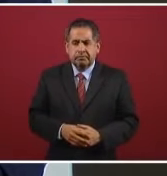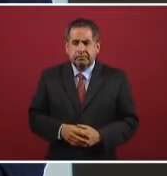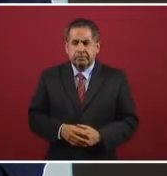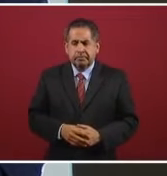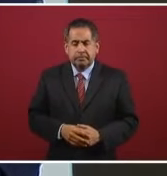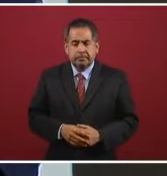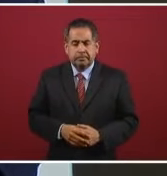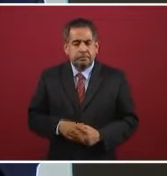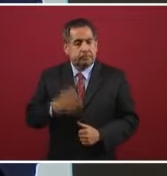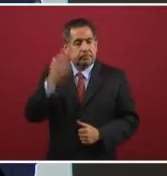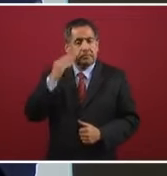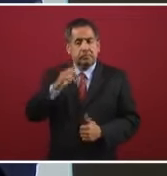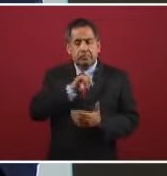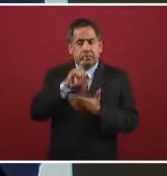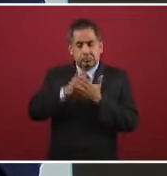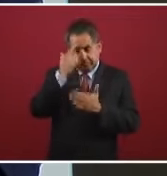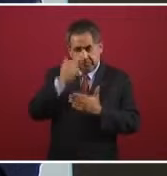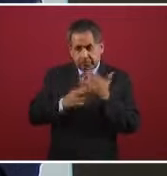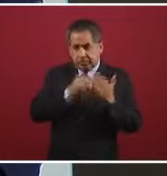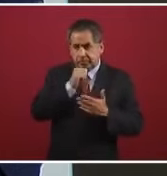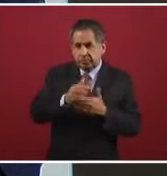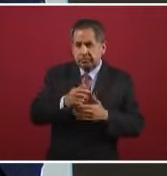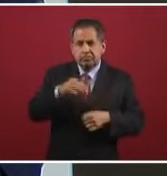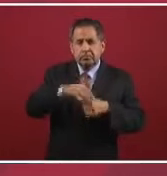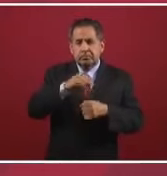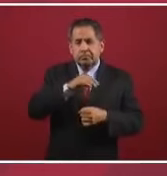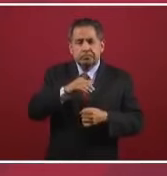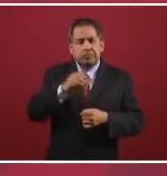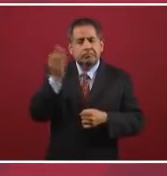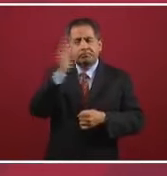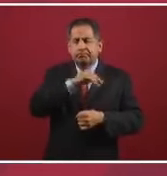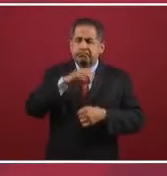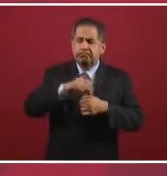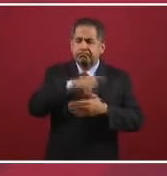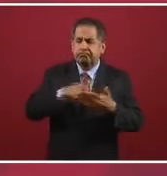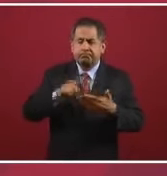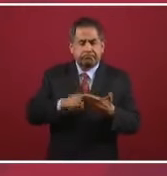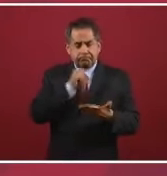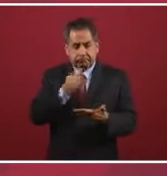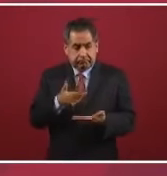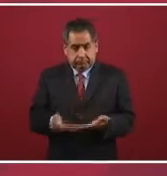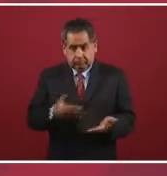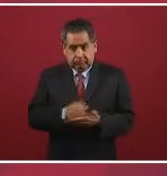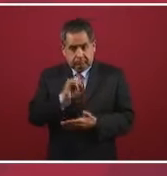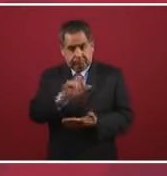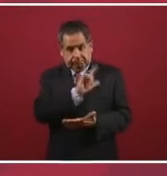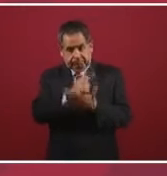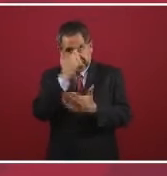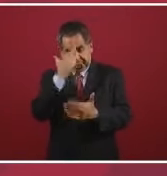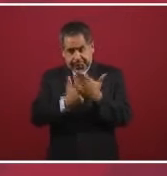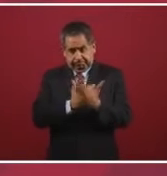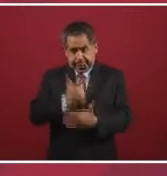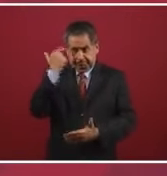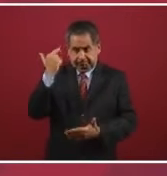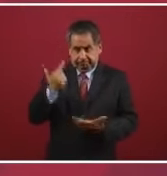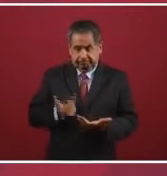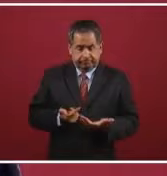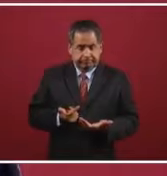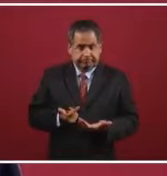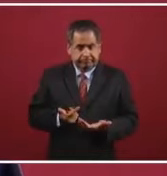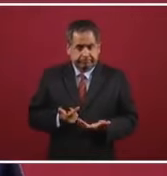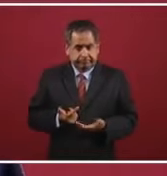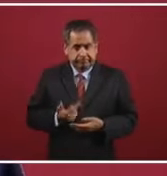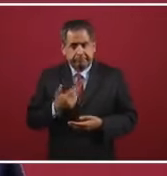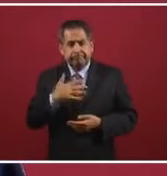No era delito grave el fraude electoral. Ahora sí es delito grave. el